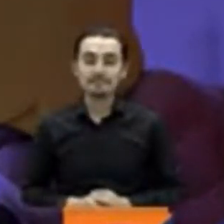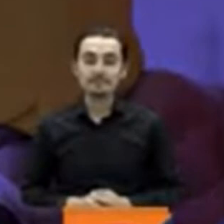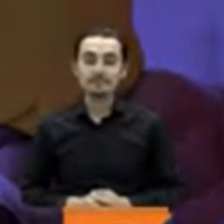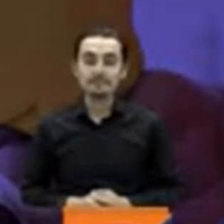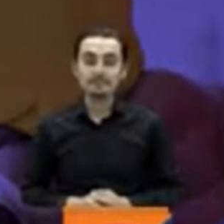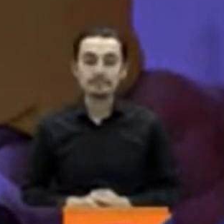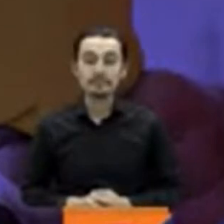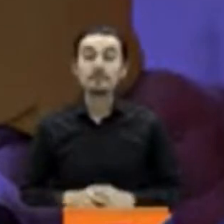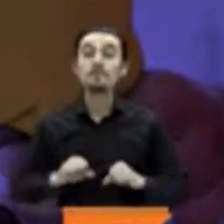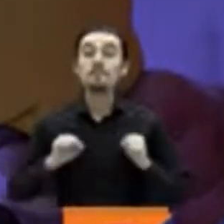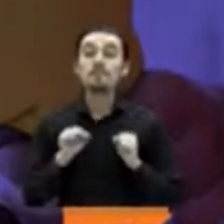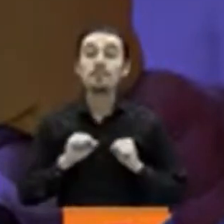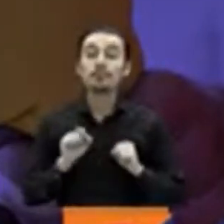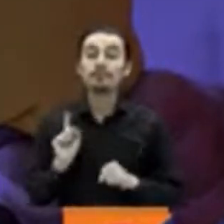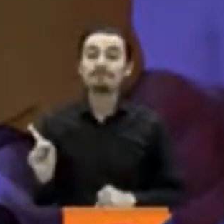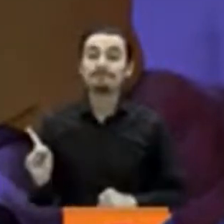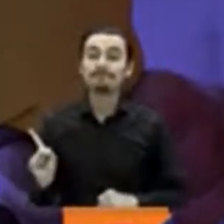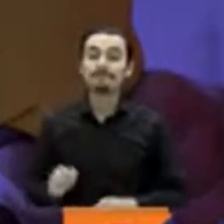pesos. Bogotá,